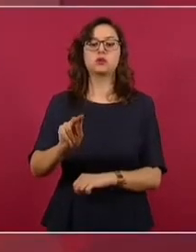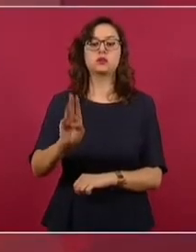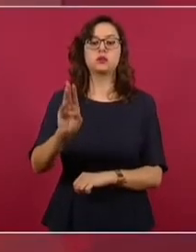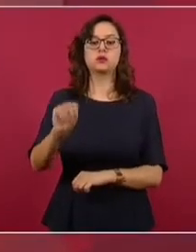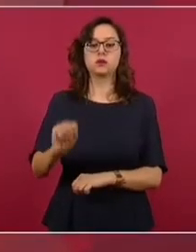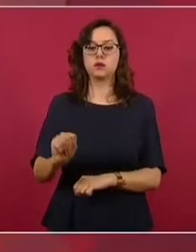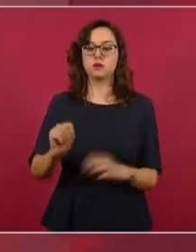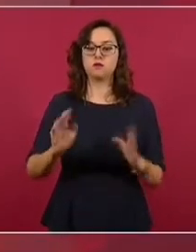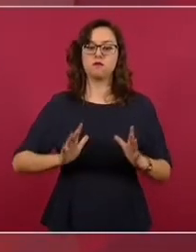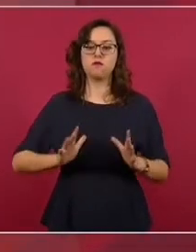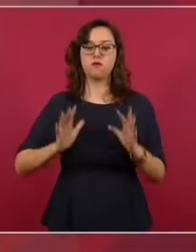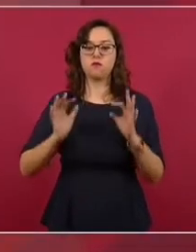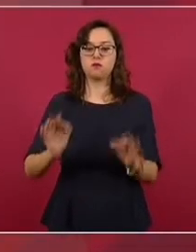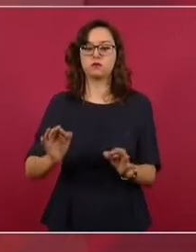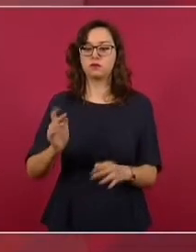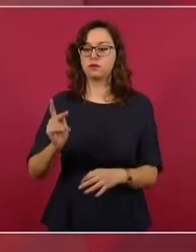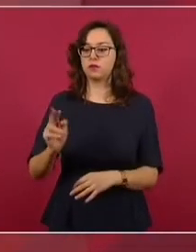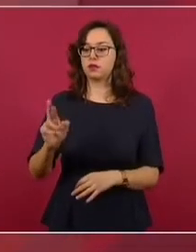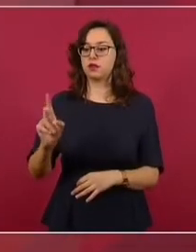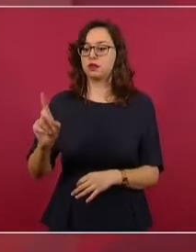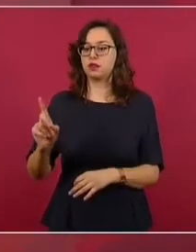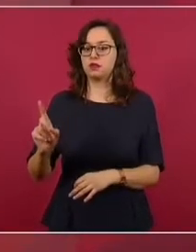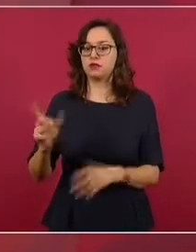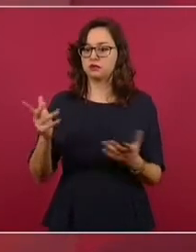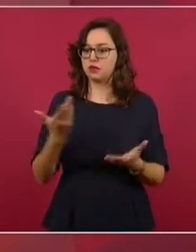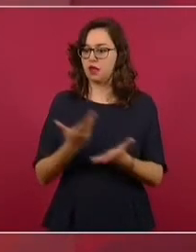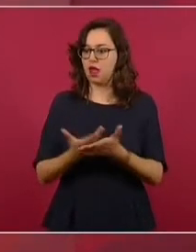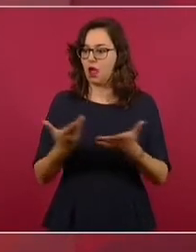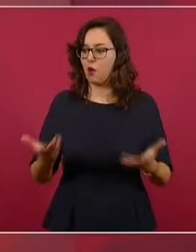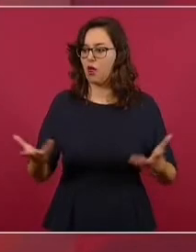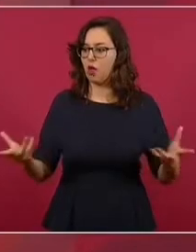y ahora todos juntos